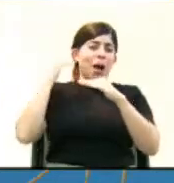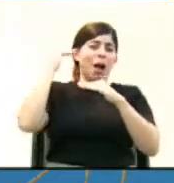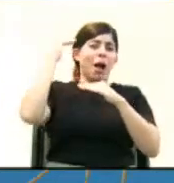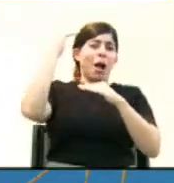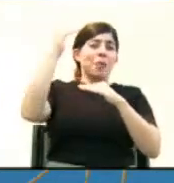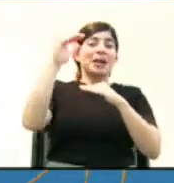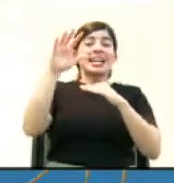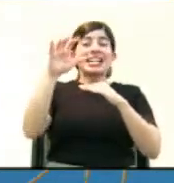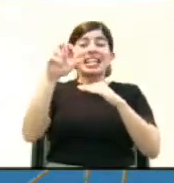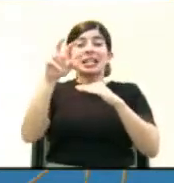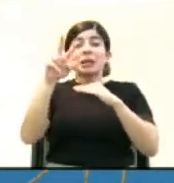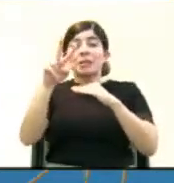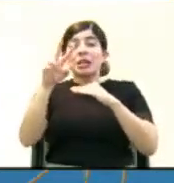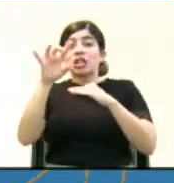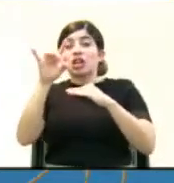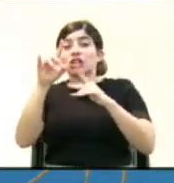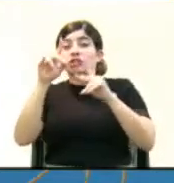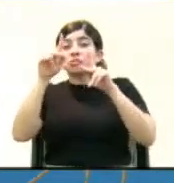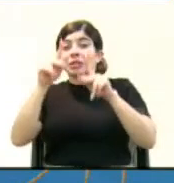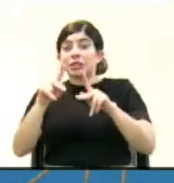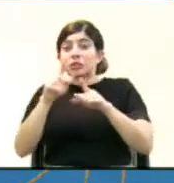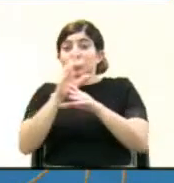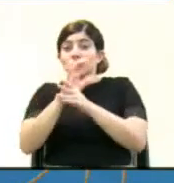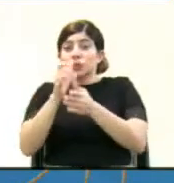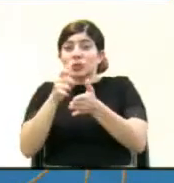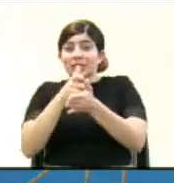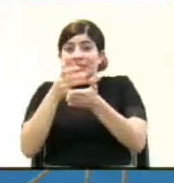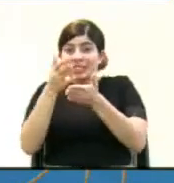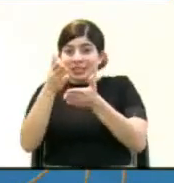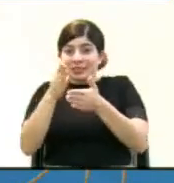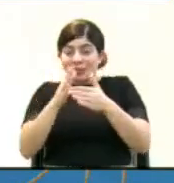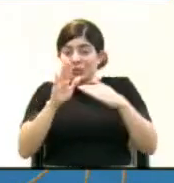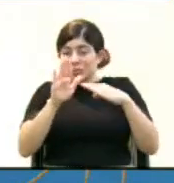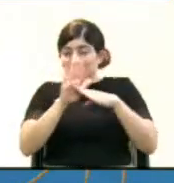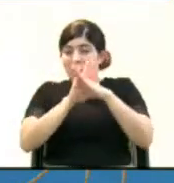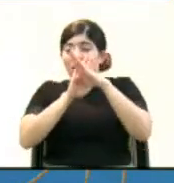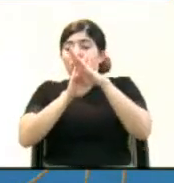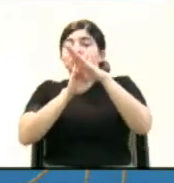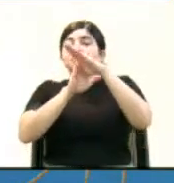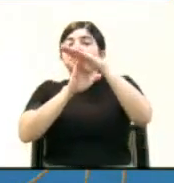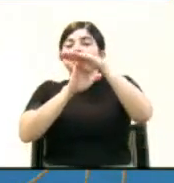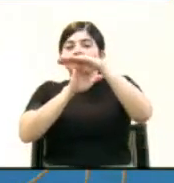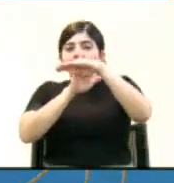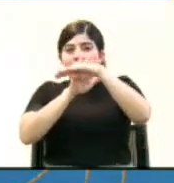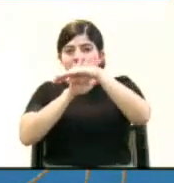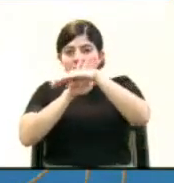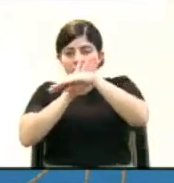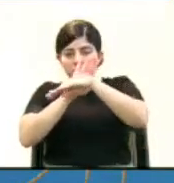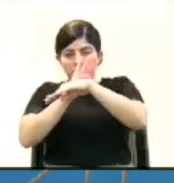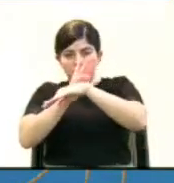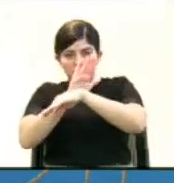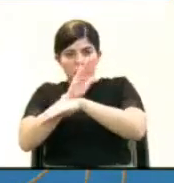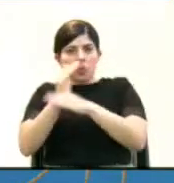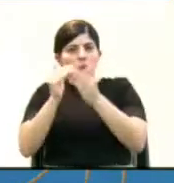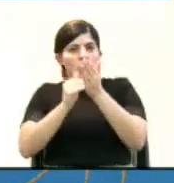de 528 personas en UCI. Luego comenzaron a bajar los casos, se comenzaron